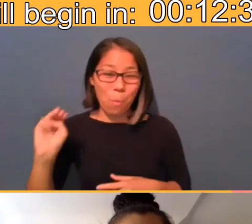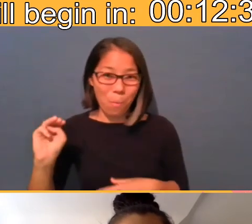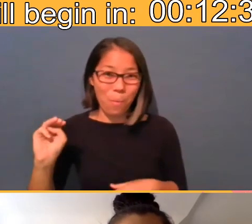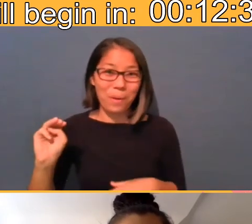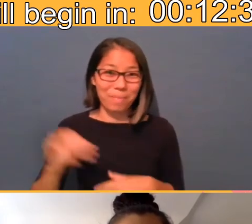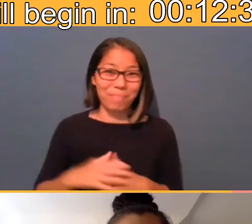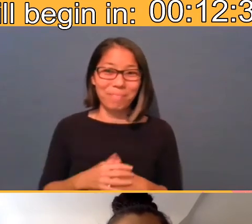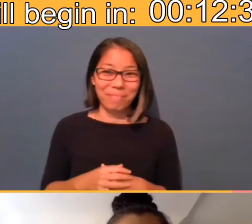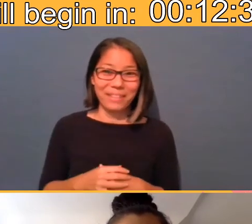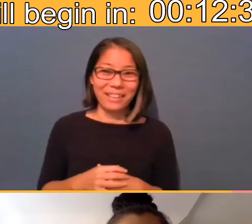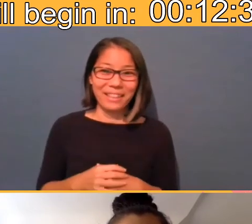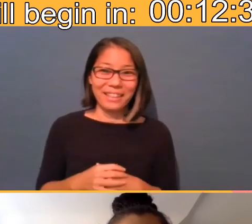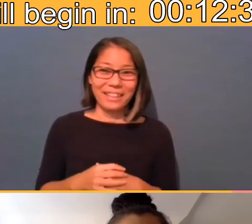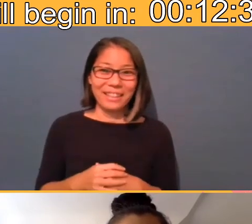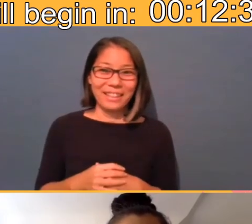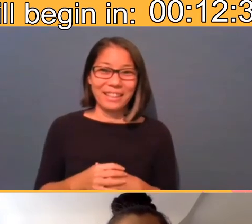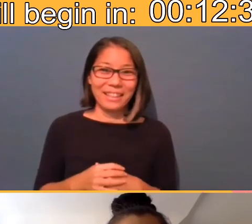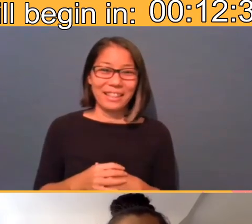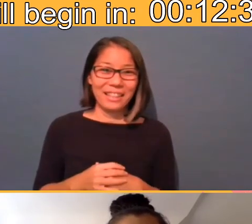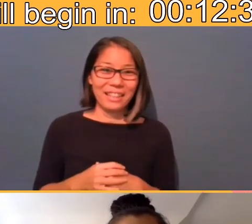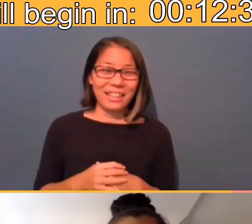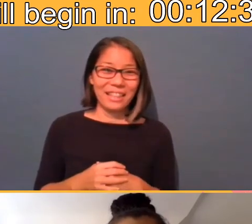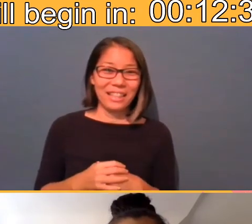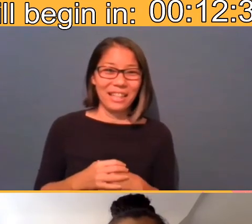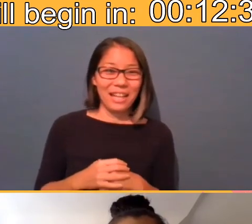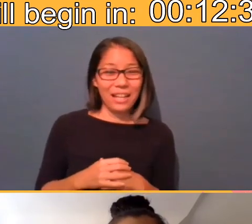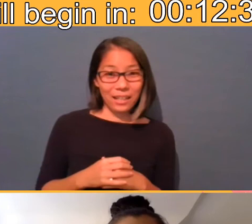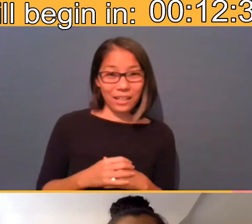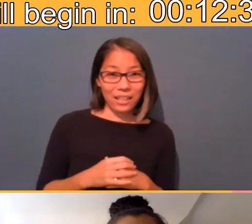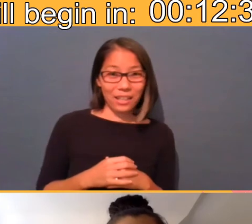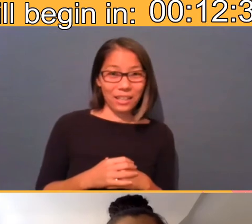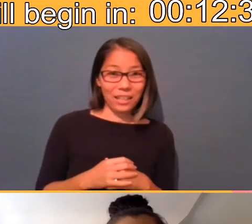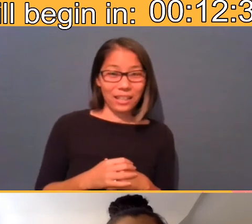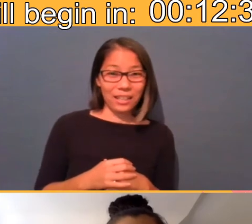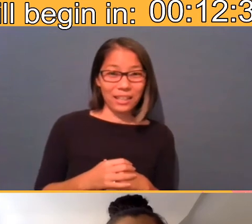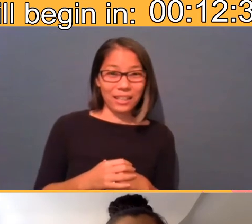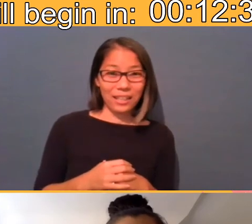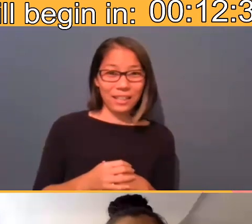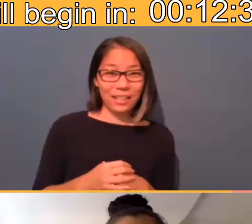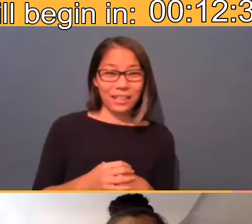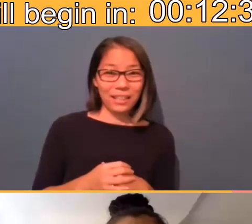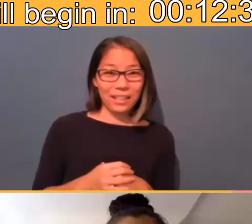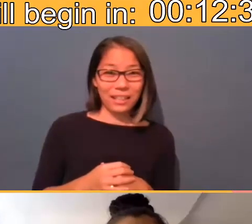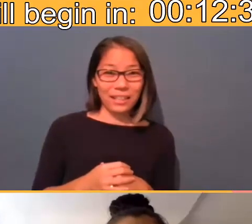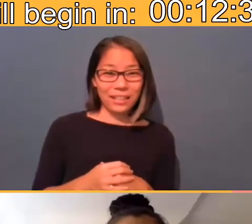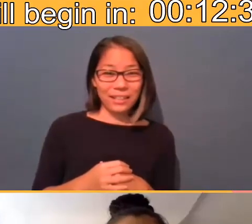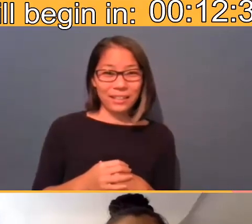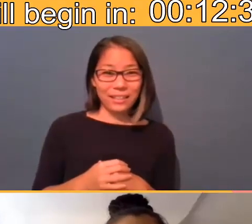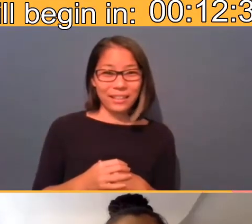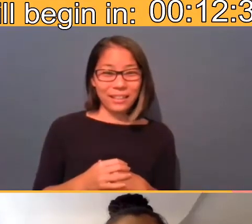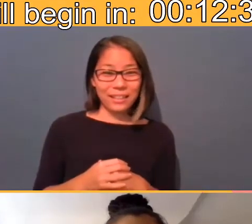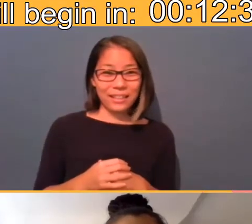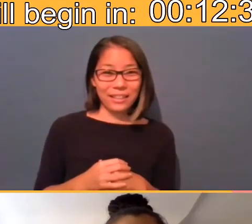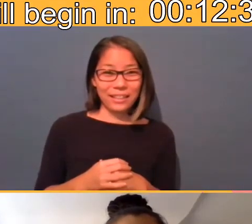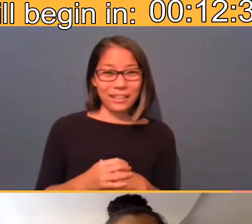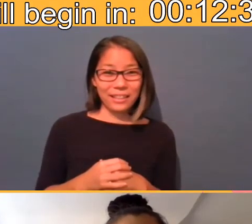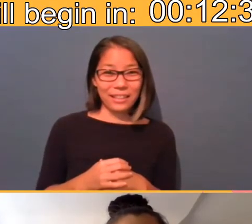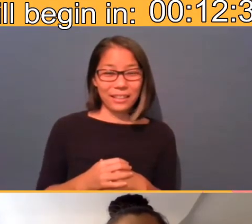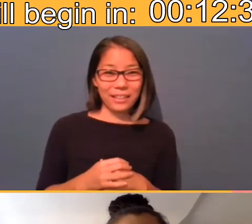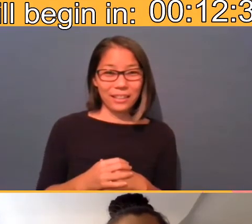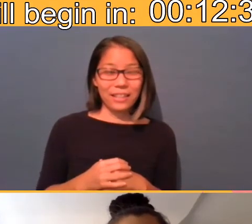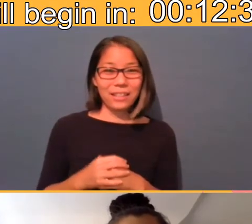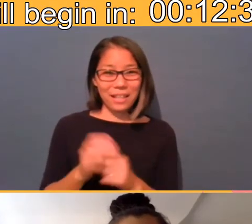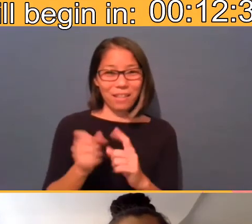la primera escritura de todo eso. Pero cuando nos llegó esta pandemia